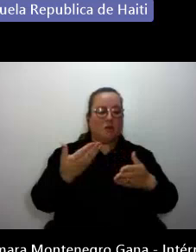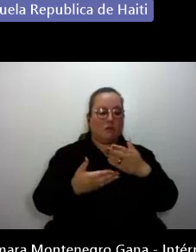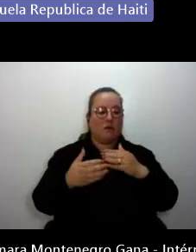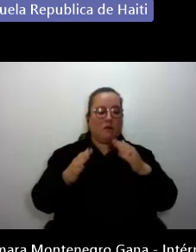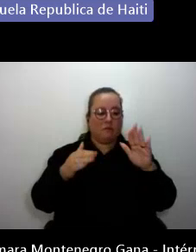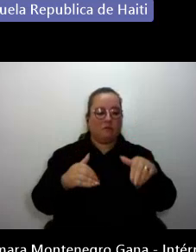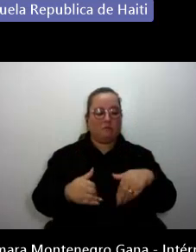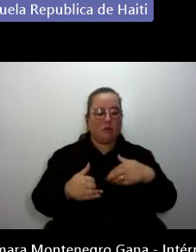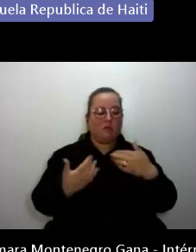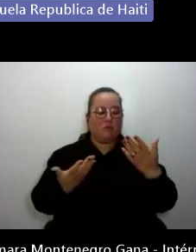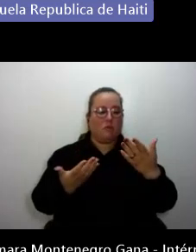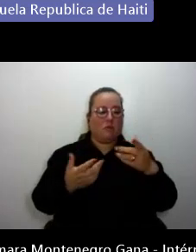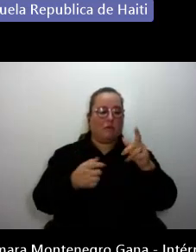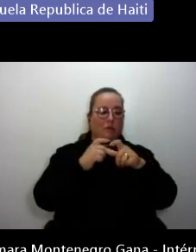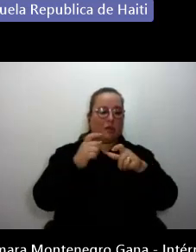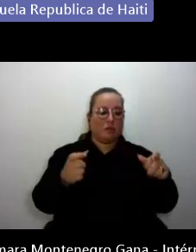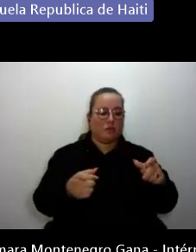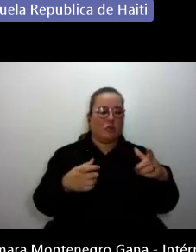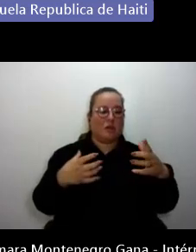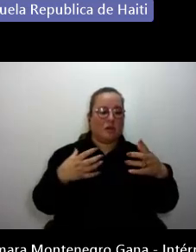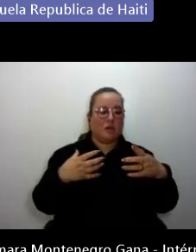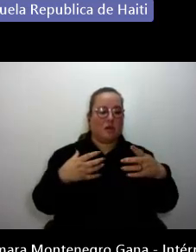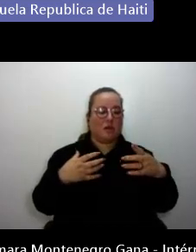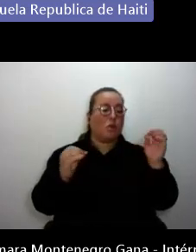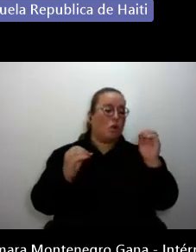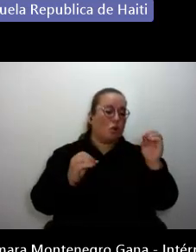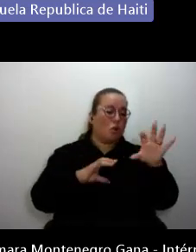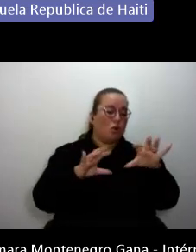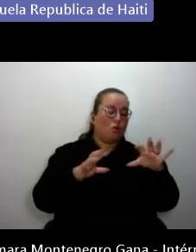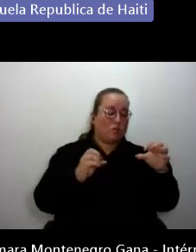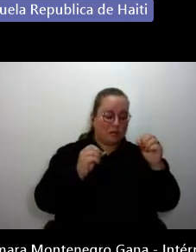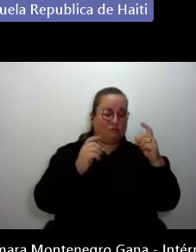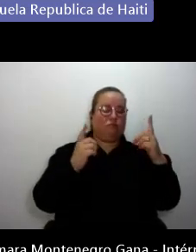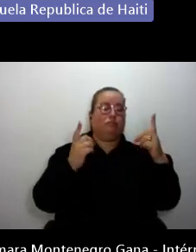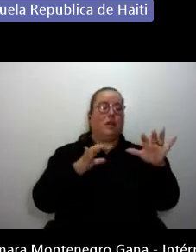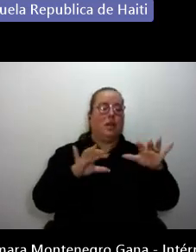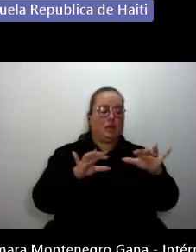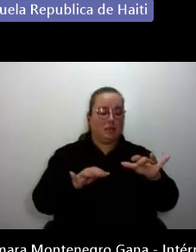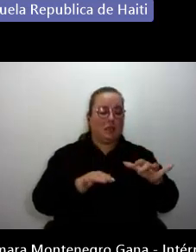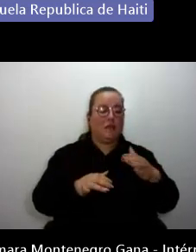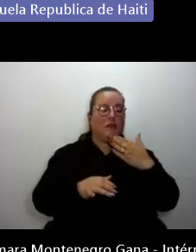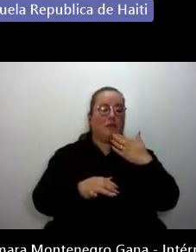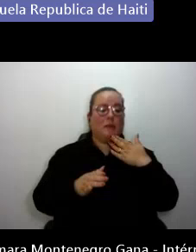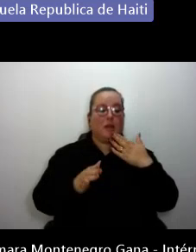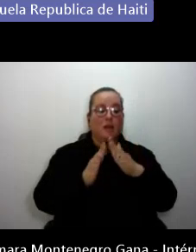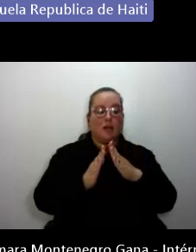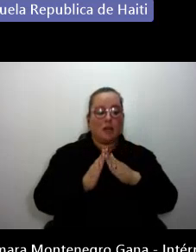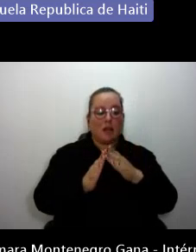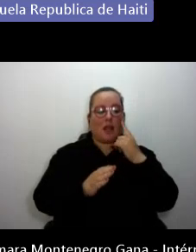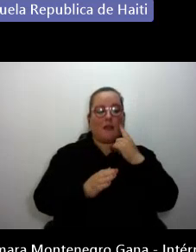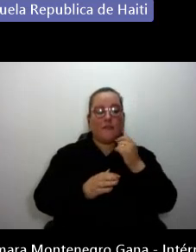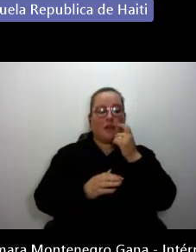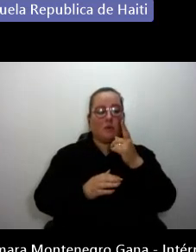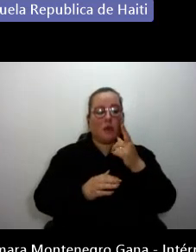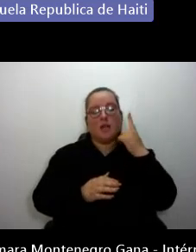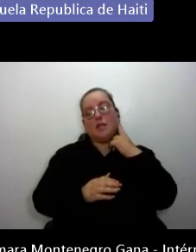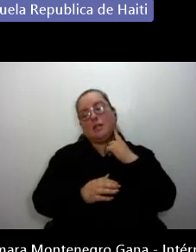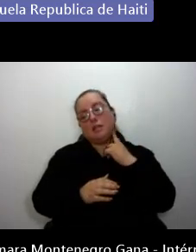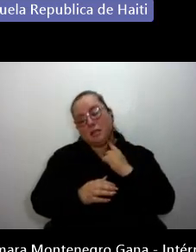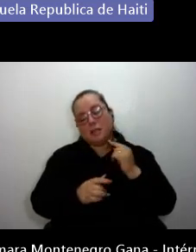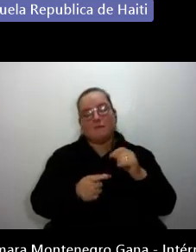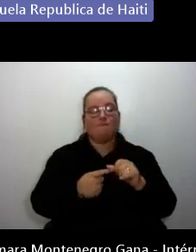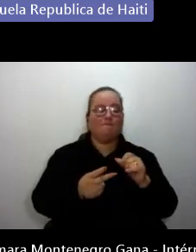gatilladores dentro del establecimiento, al igual que en la casa, y para luego también identificamos los intereses del estudiante, ya sea